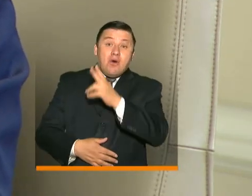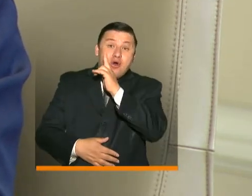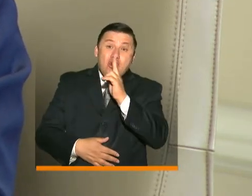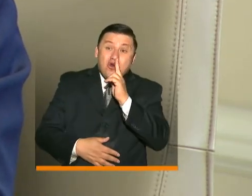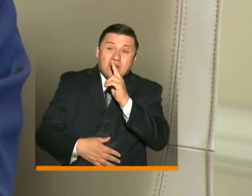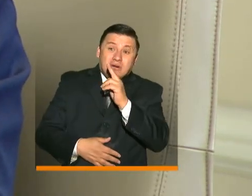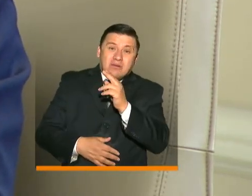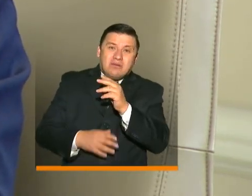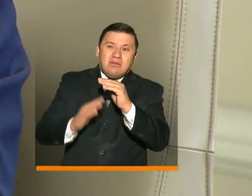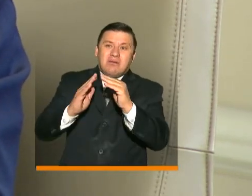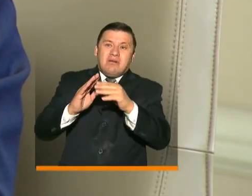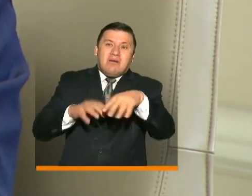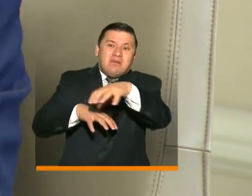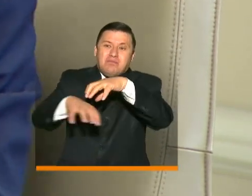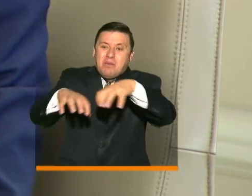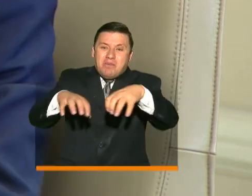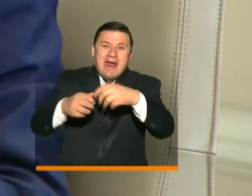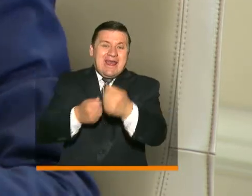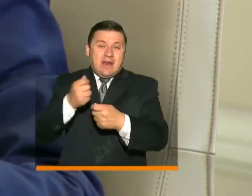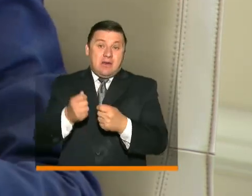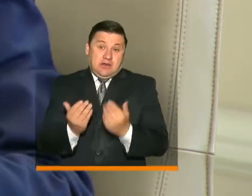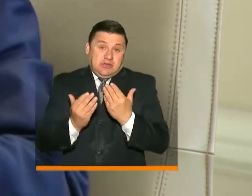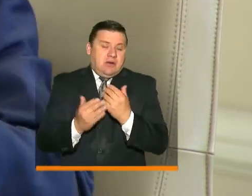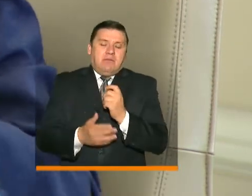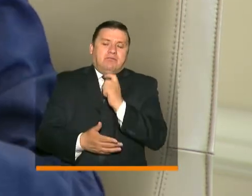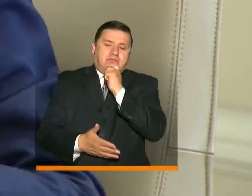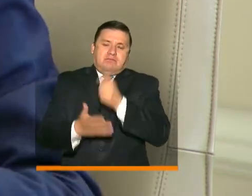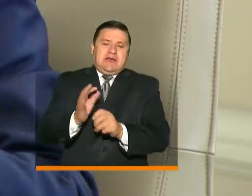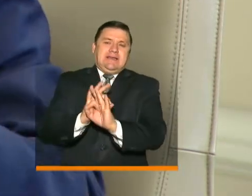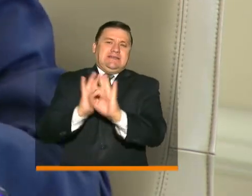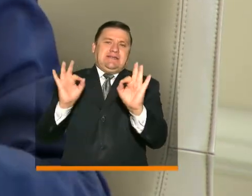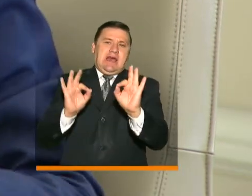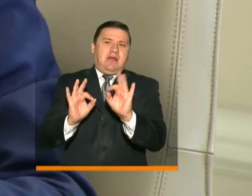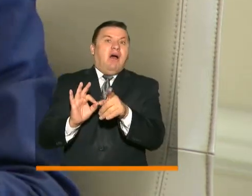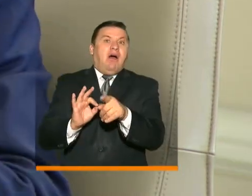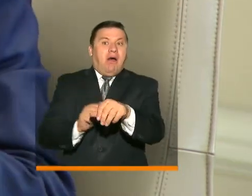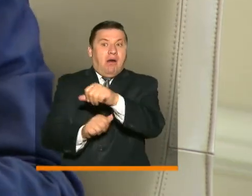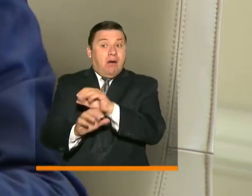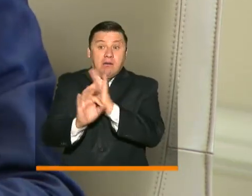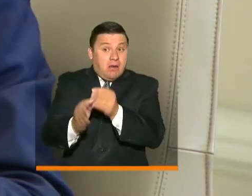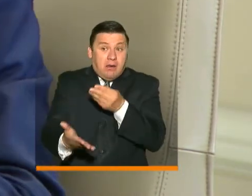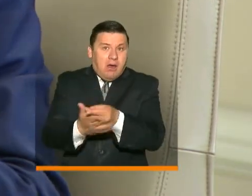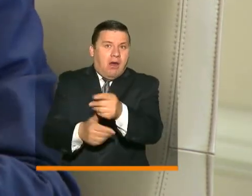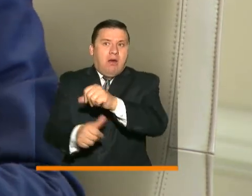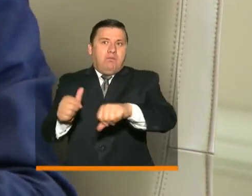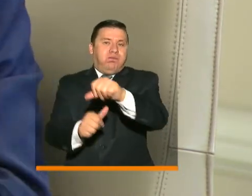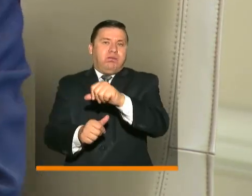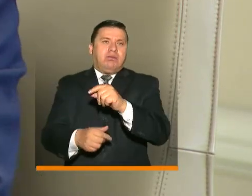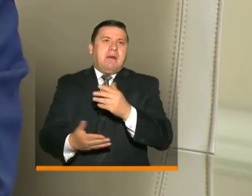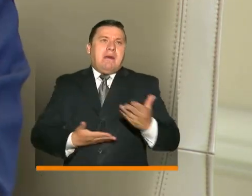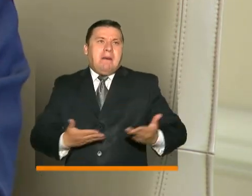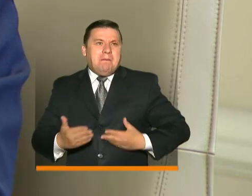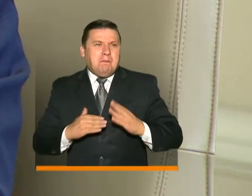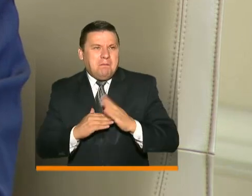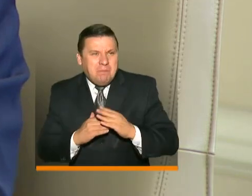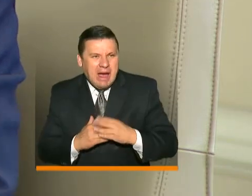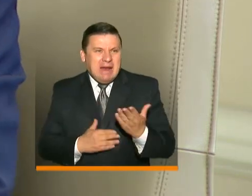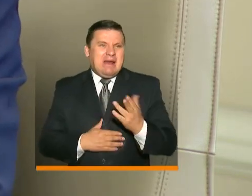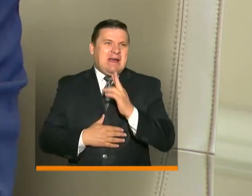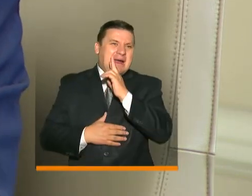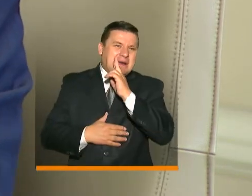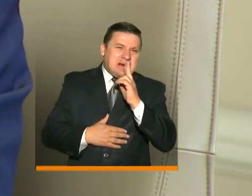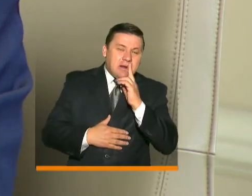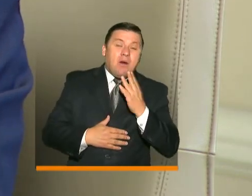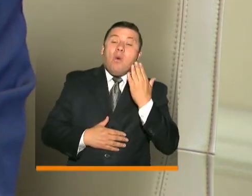operan como franquicias. Esto es un beneficio para todas las heladerías, restaurantes, pastelerías, panaderías de aquí